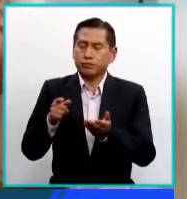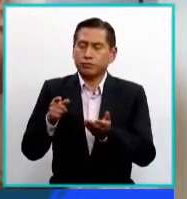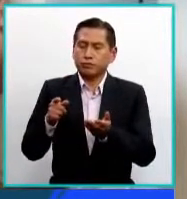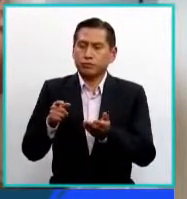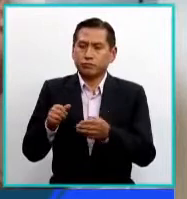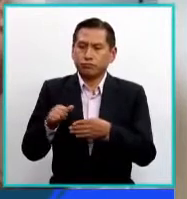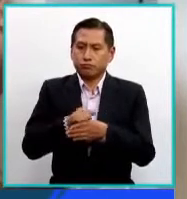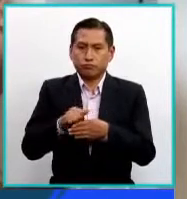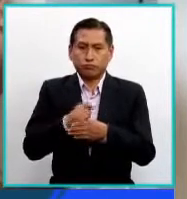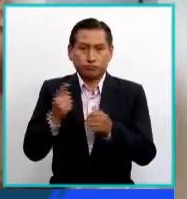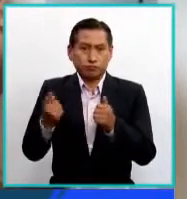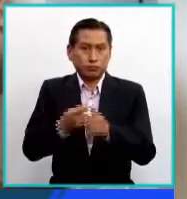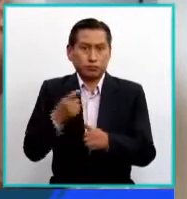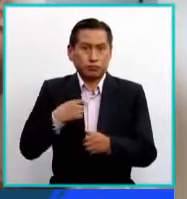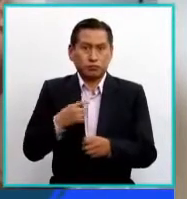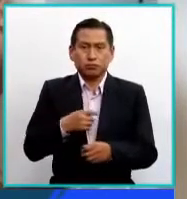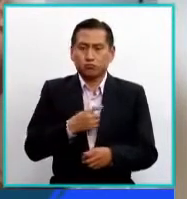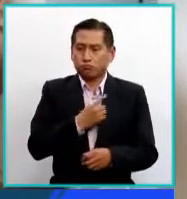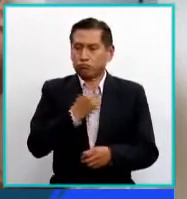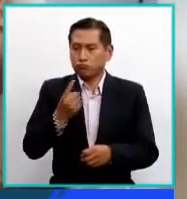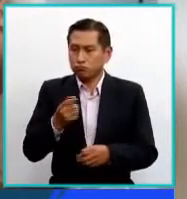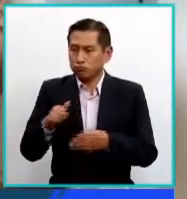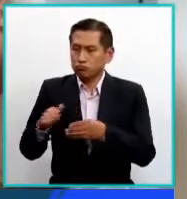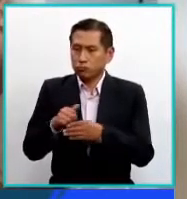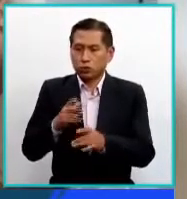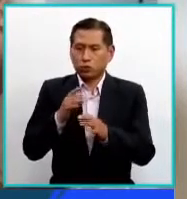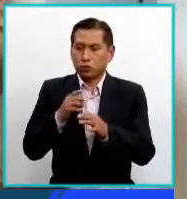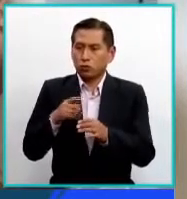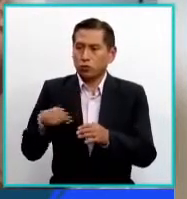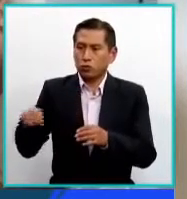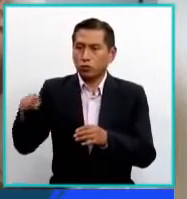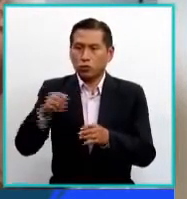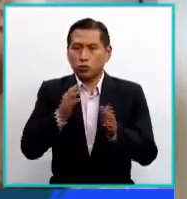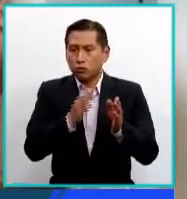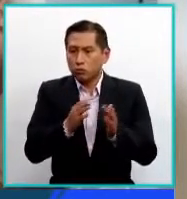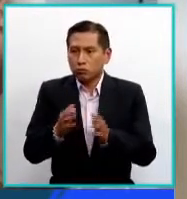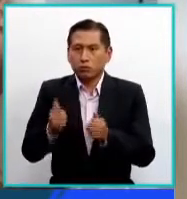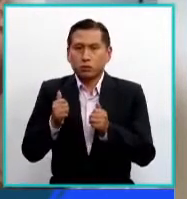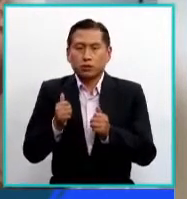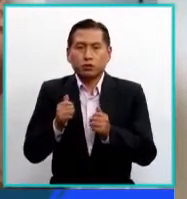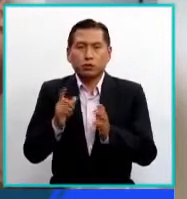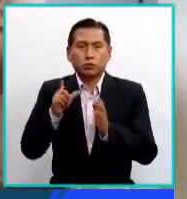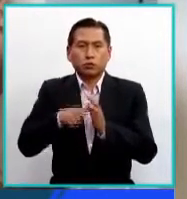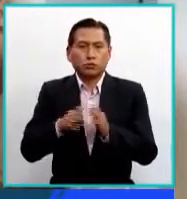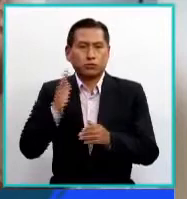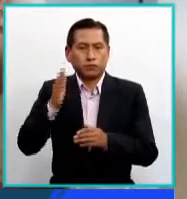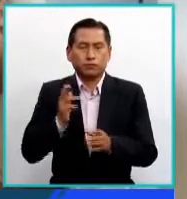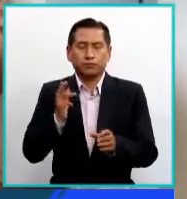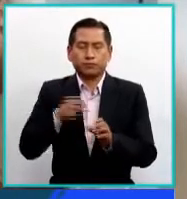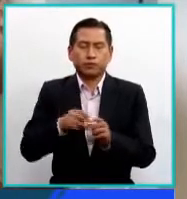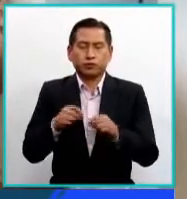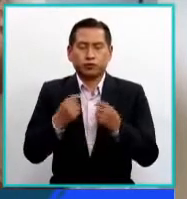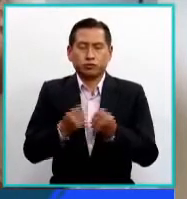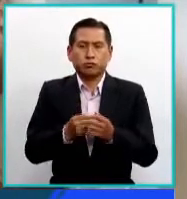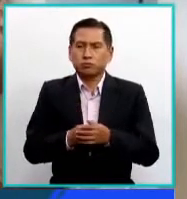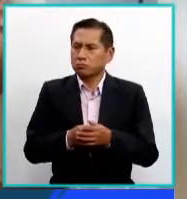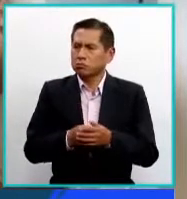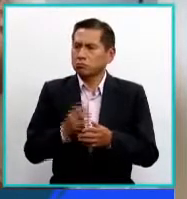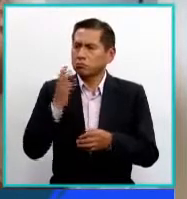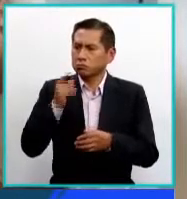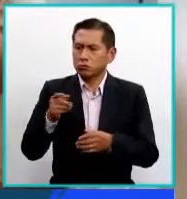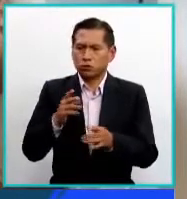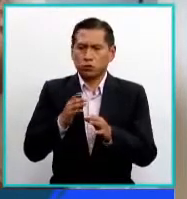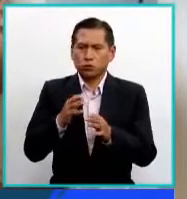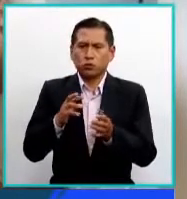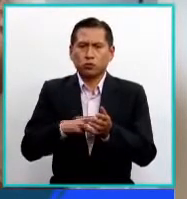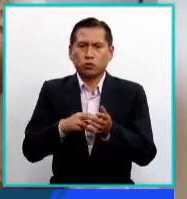un ensayo, digamos, y de ahí como que fuimos preparándonos igual para ya... Qué bien. La experiencia de aprender a